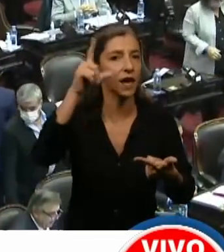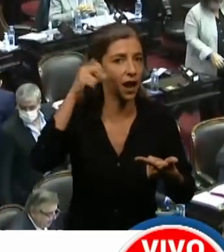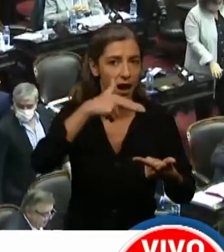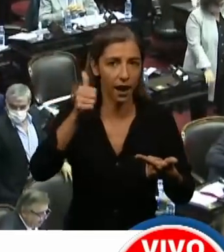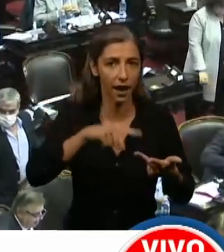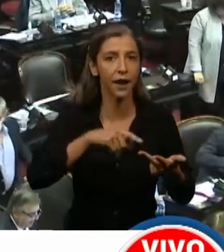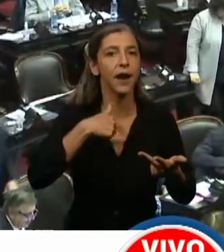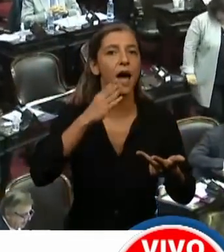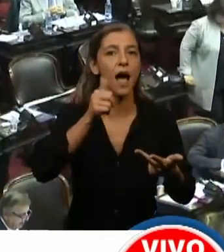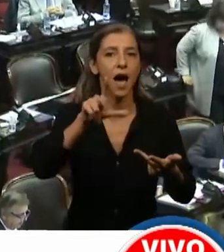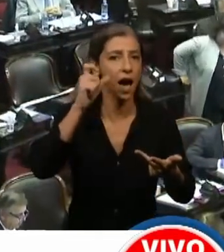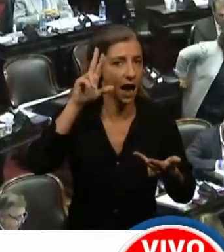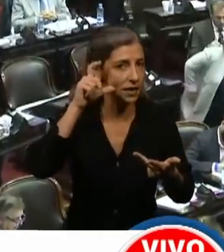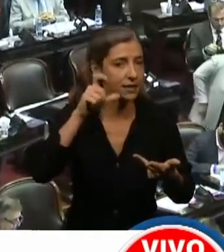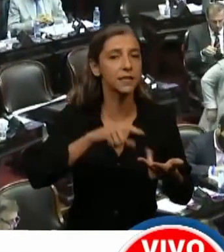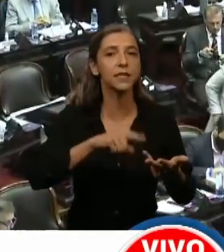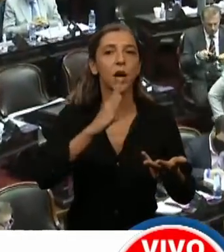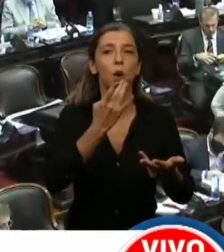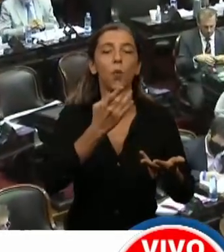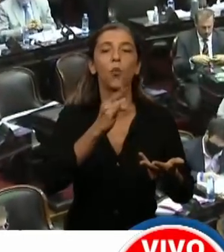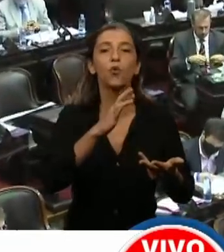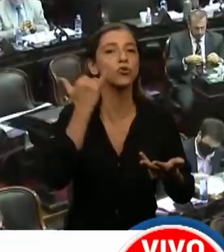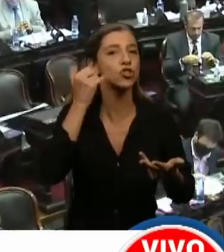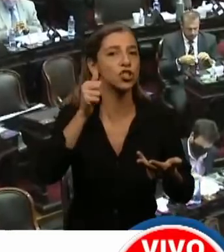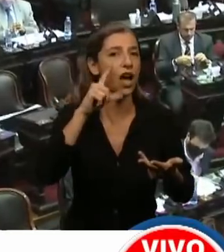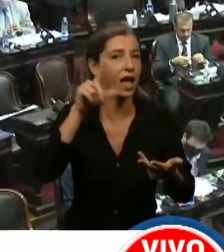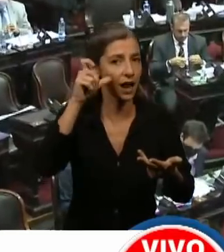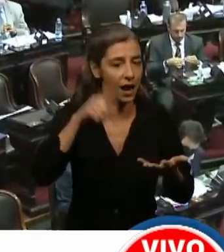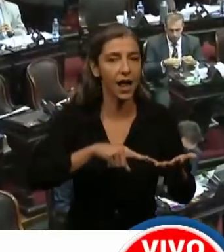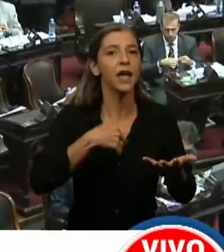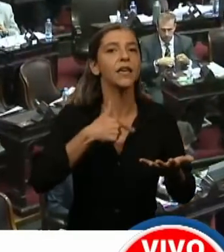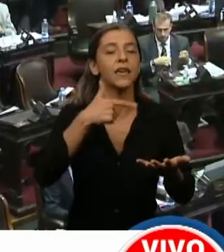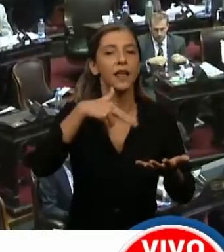Mario Arce, Ricardo Burjaile y el senador Luis Naidenov.